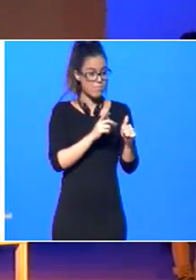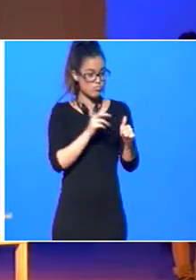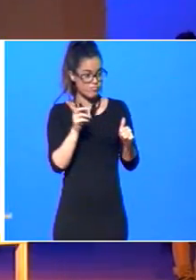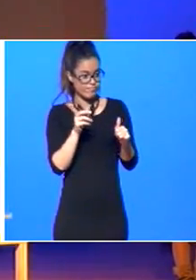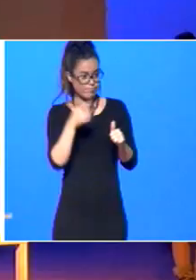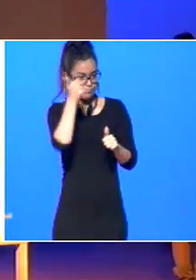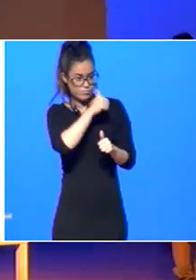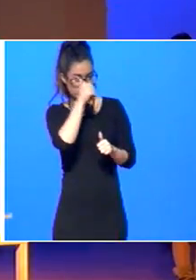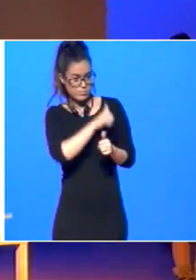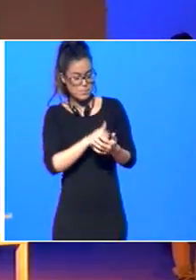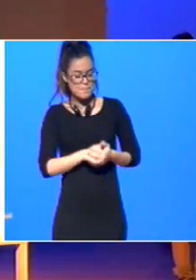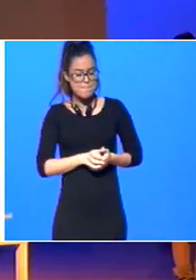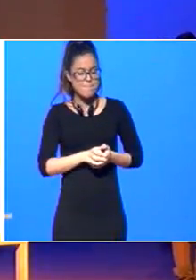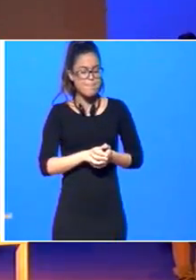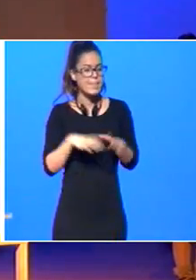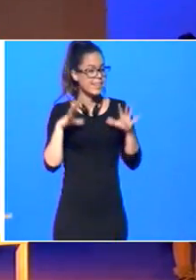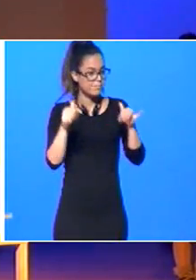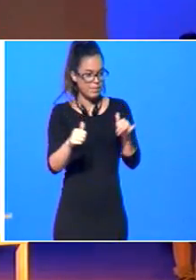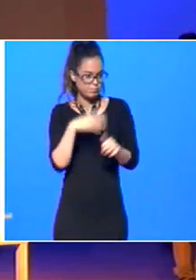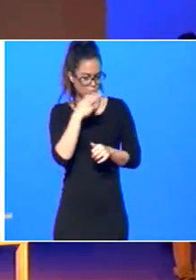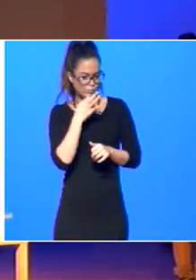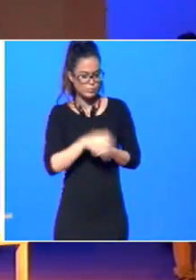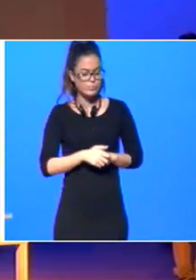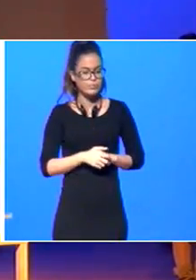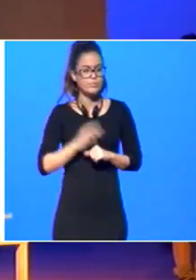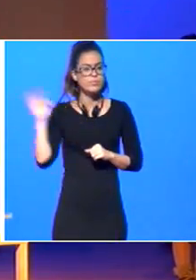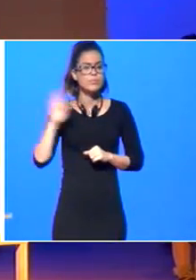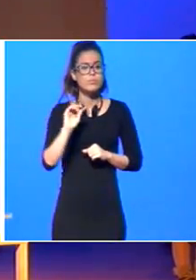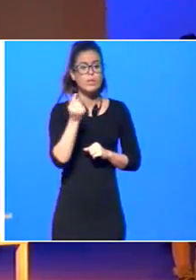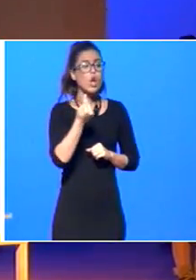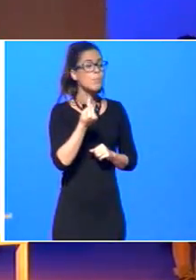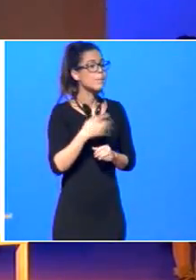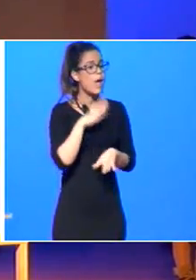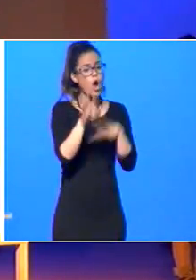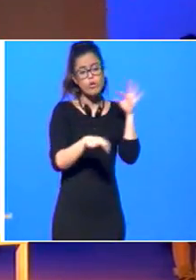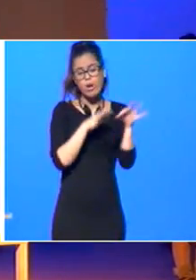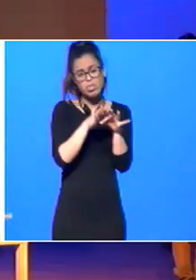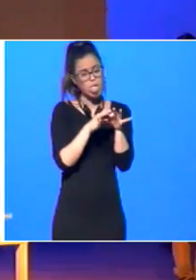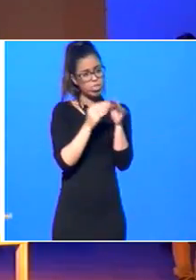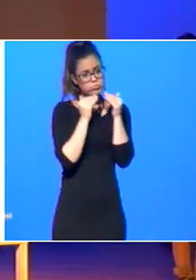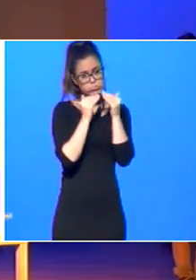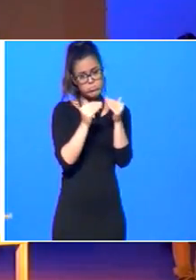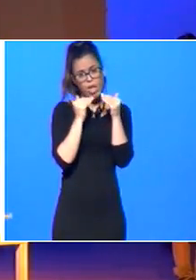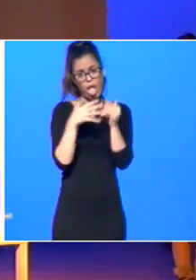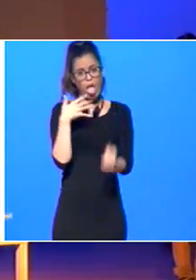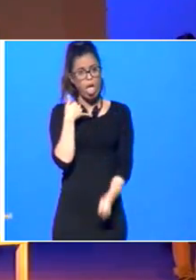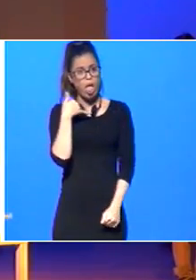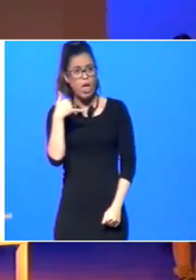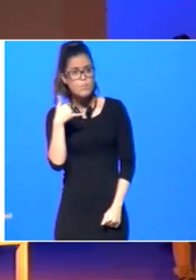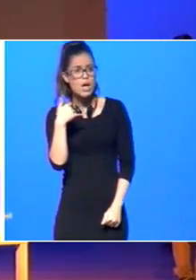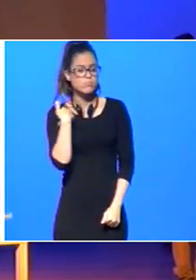Bueno, y tú ya es la palabra. Entonces, venga, vamos para adelante. Bueno, primero agradecer a la organización que me haya llamado para compartir esta